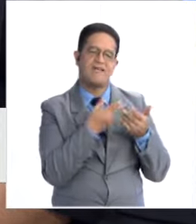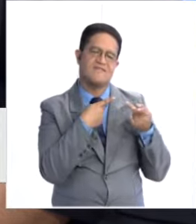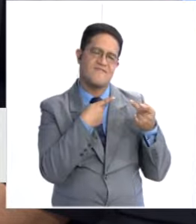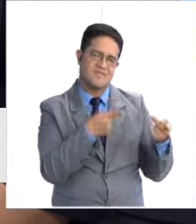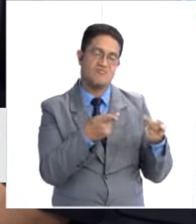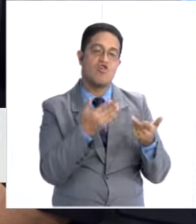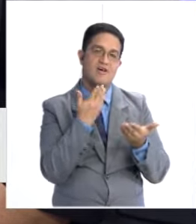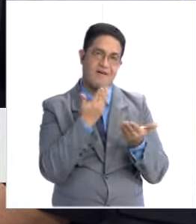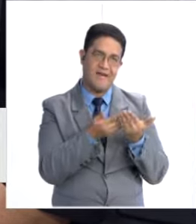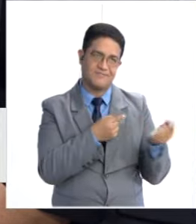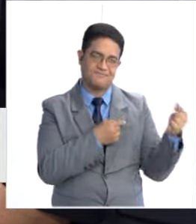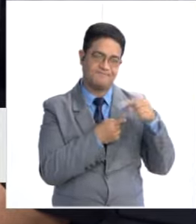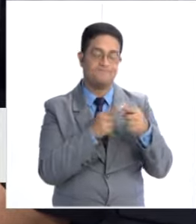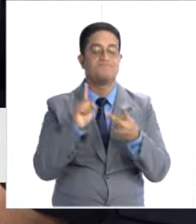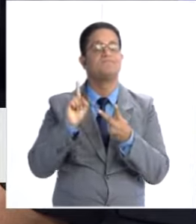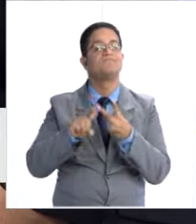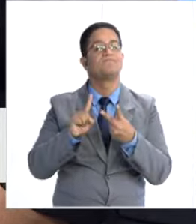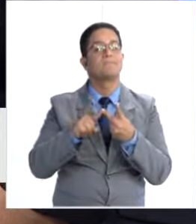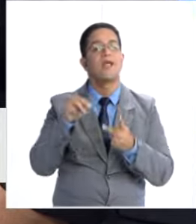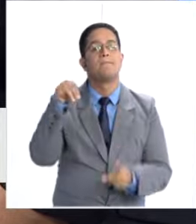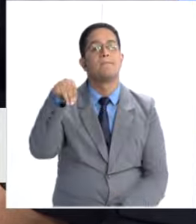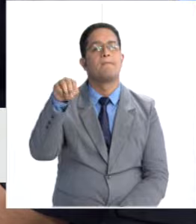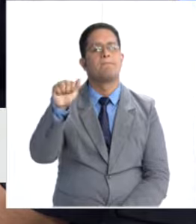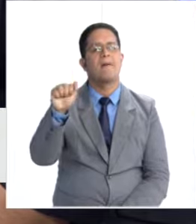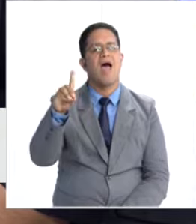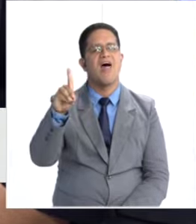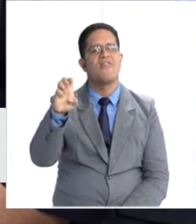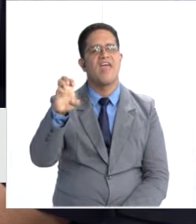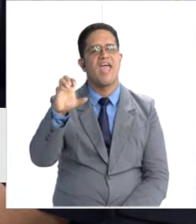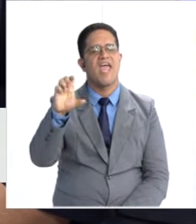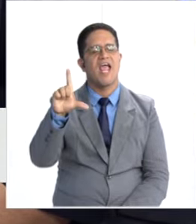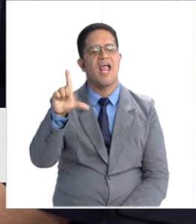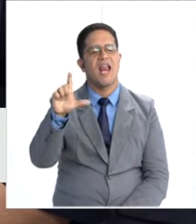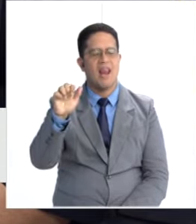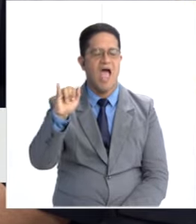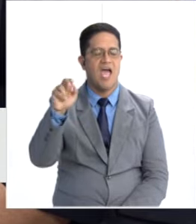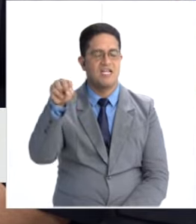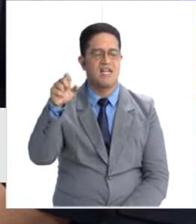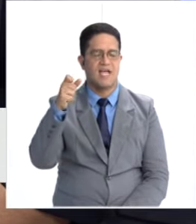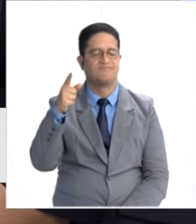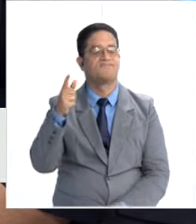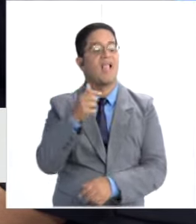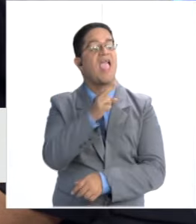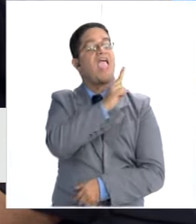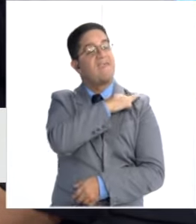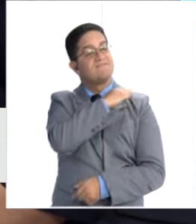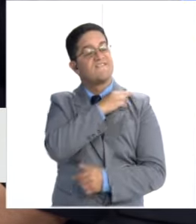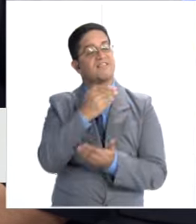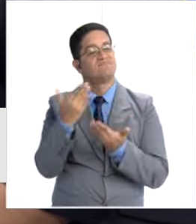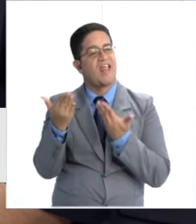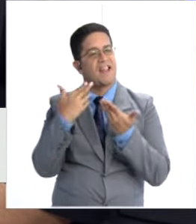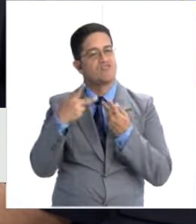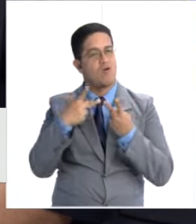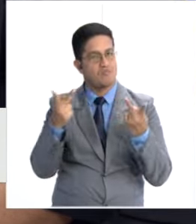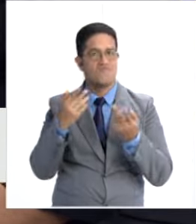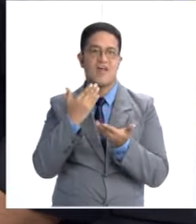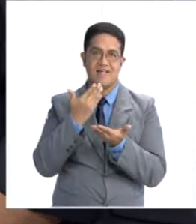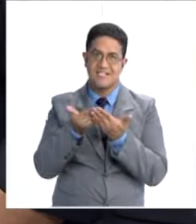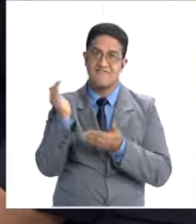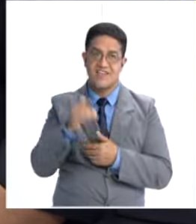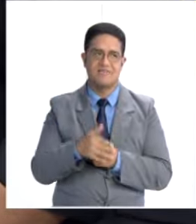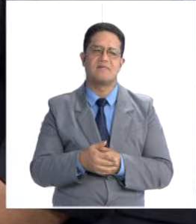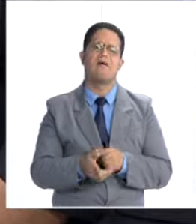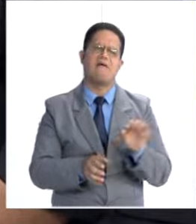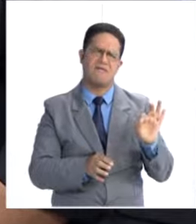estar aquí hoy. Maylene Becerra, gerente general de Relaciones Públicas de Herbaplan. Gracias por estar con nosotros. A ti